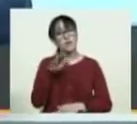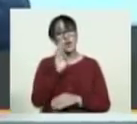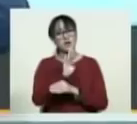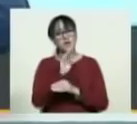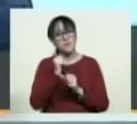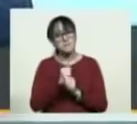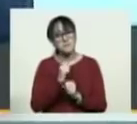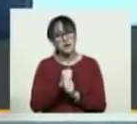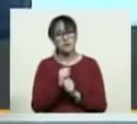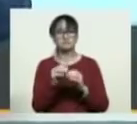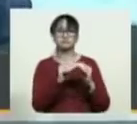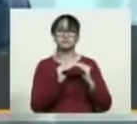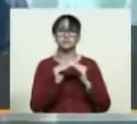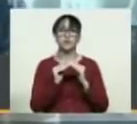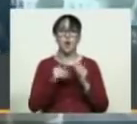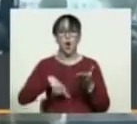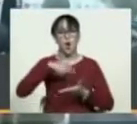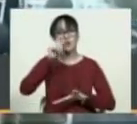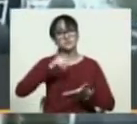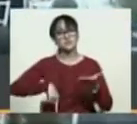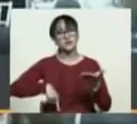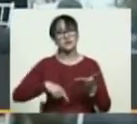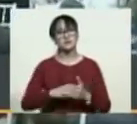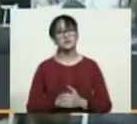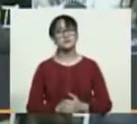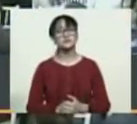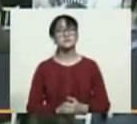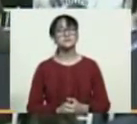la estabilidad, los contratos colectivos,